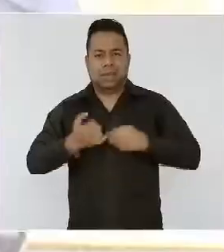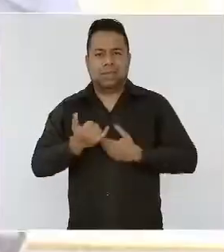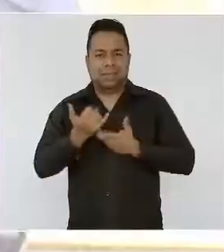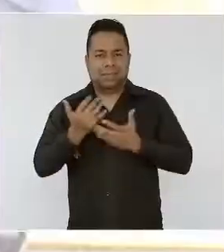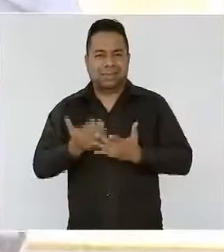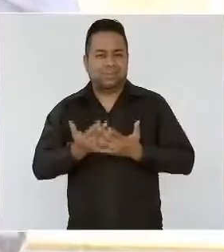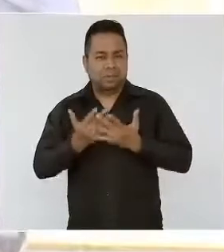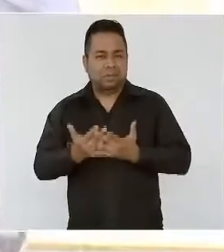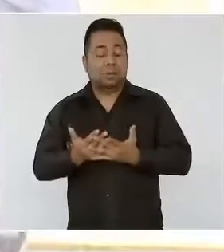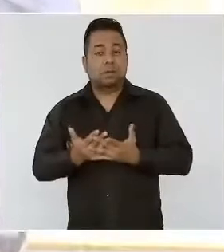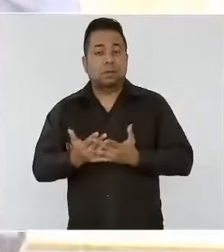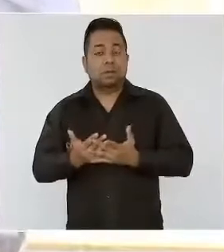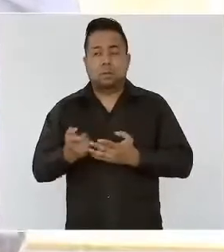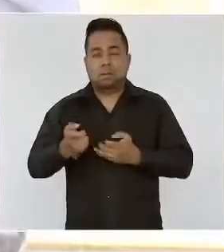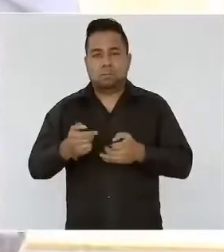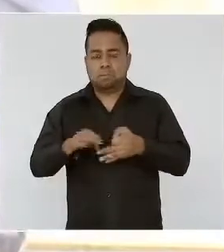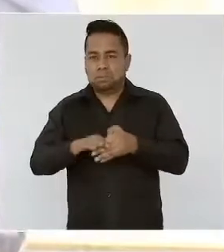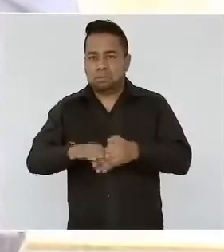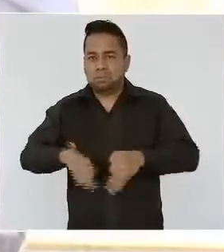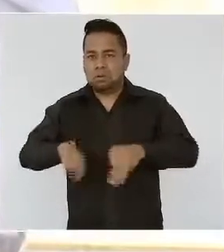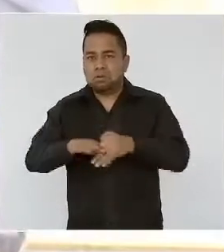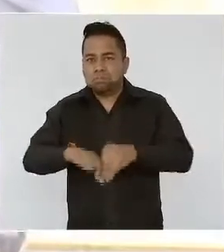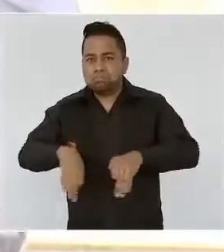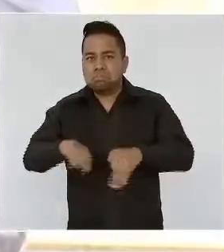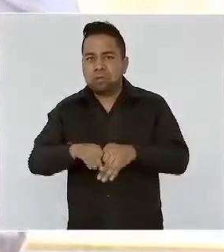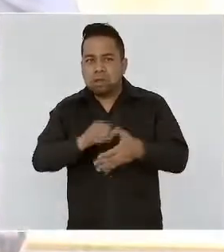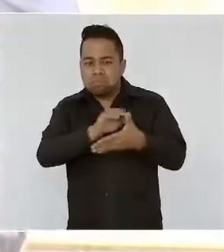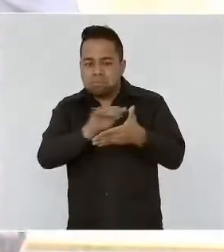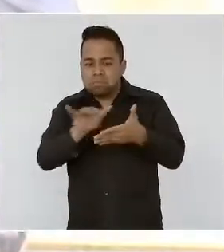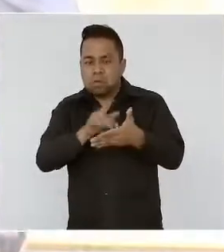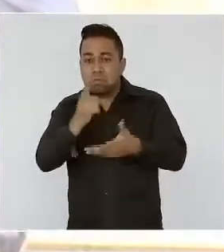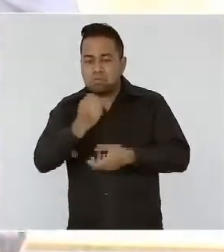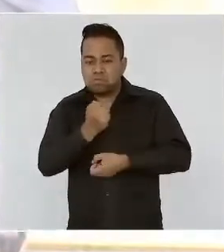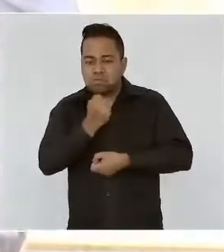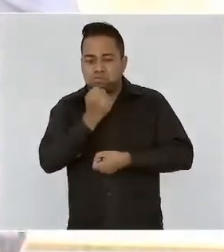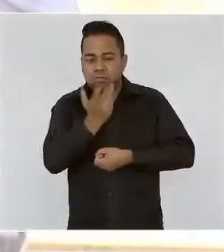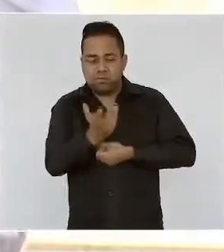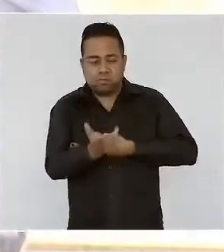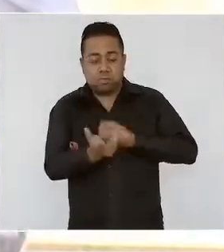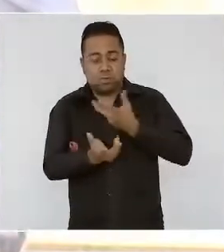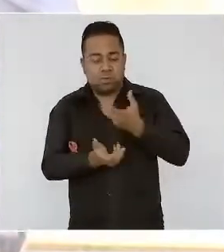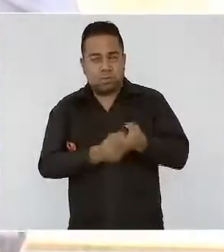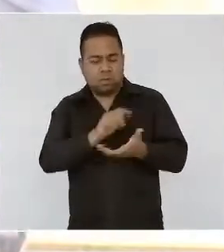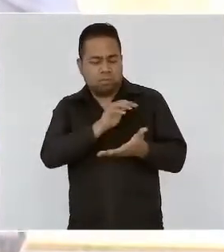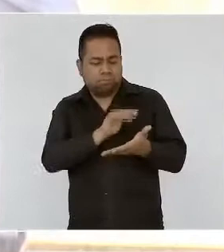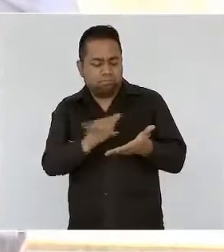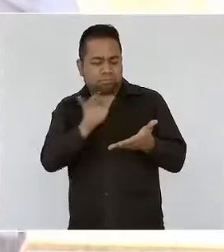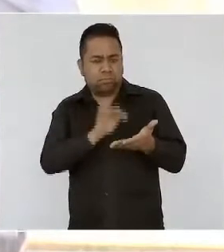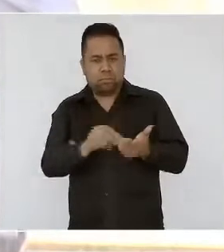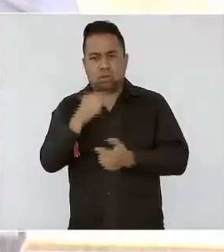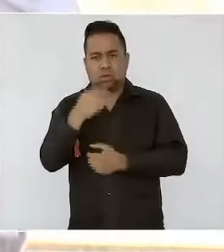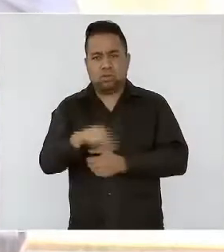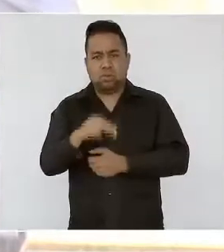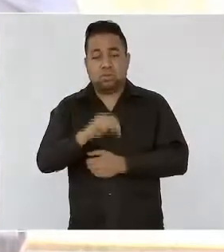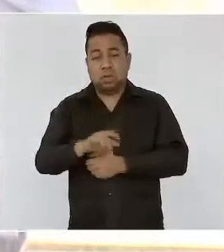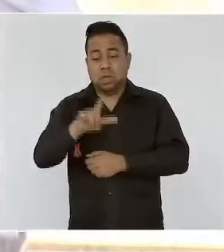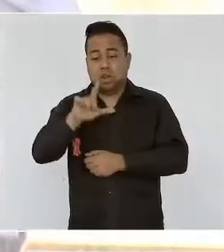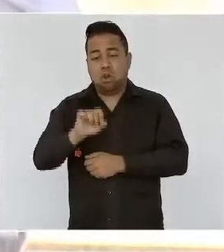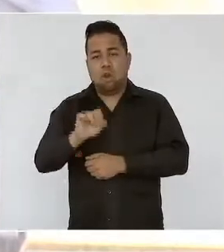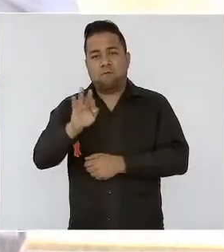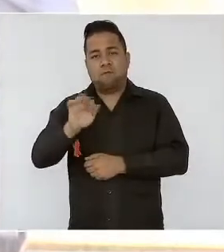y continuamente me leía un poema que se llama Lo Fatal.